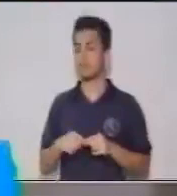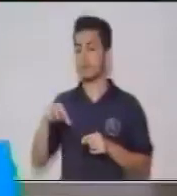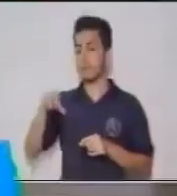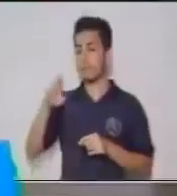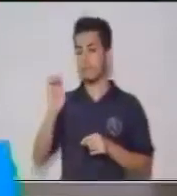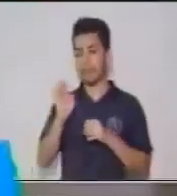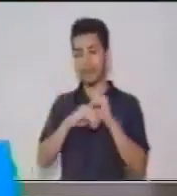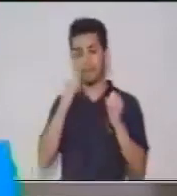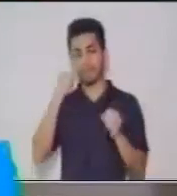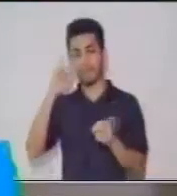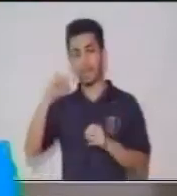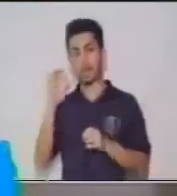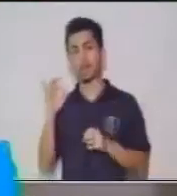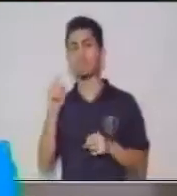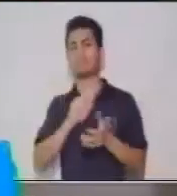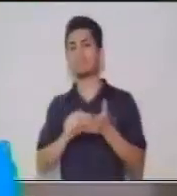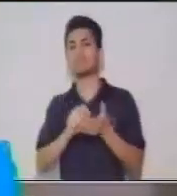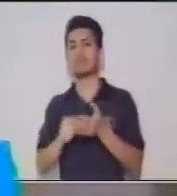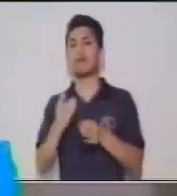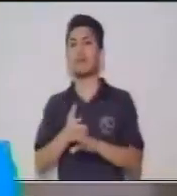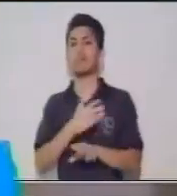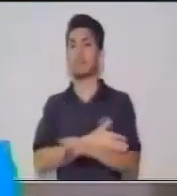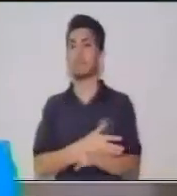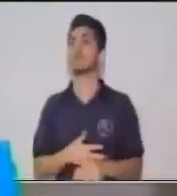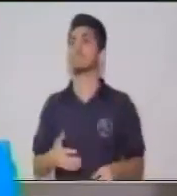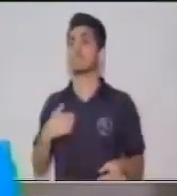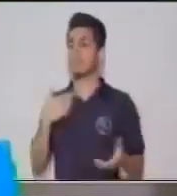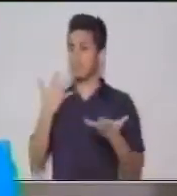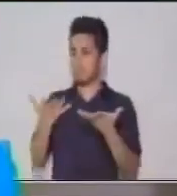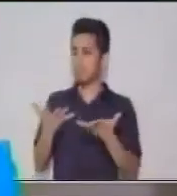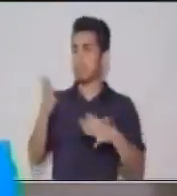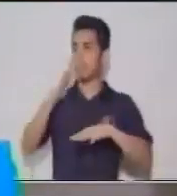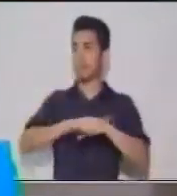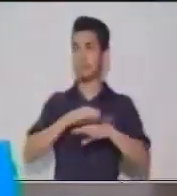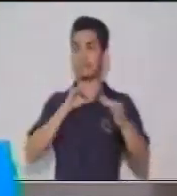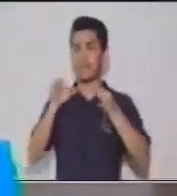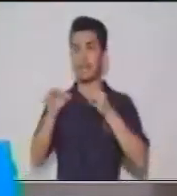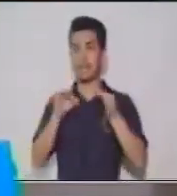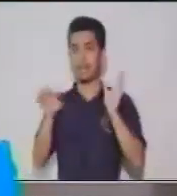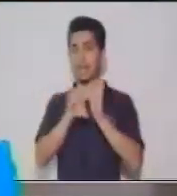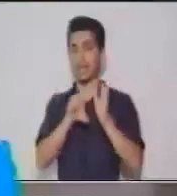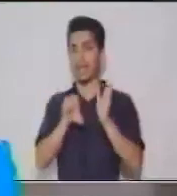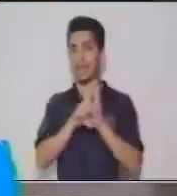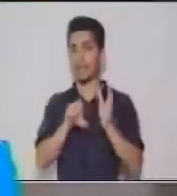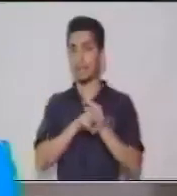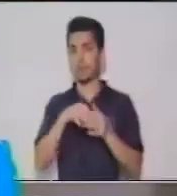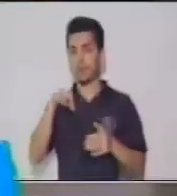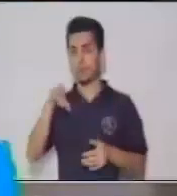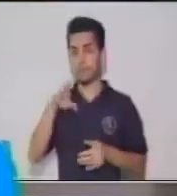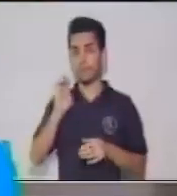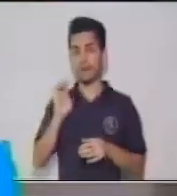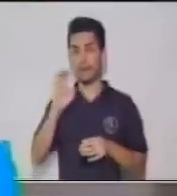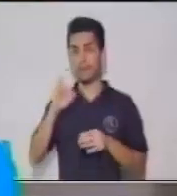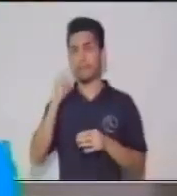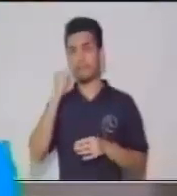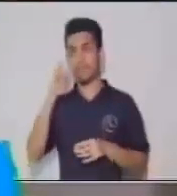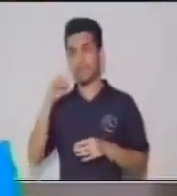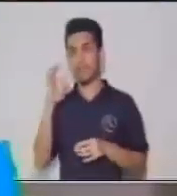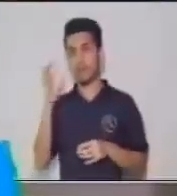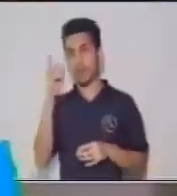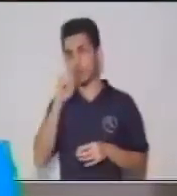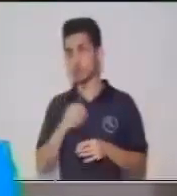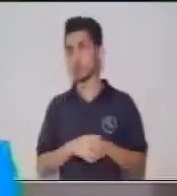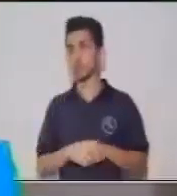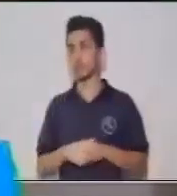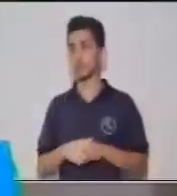prefijo es el que se escribe antes. Pero les voy a dar ejemplos de los prefijos, que puede ser, en este